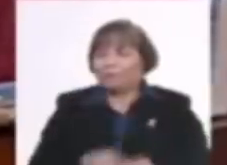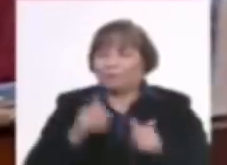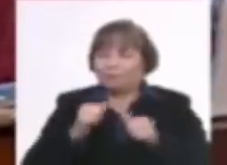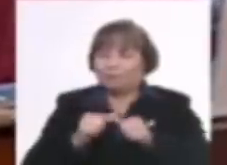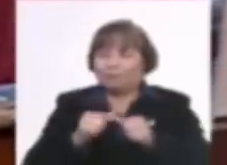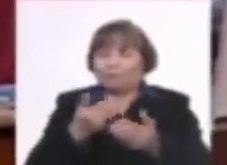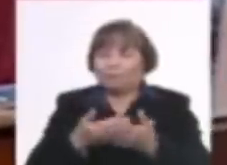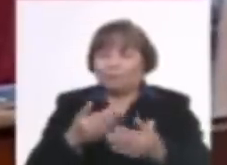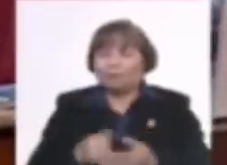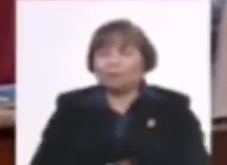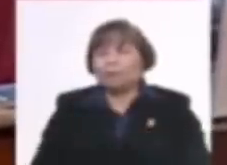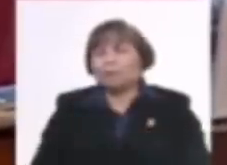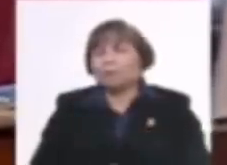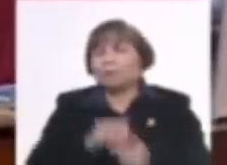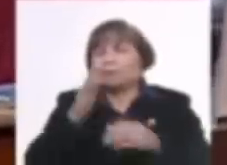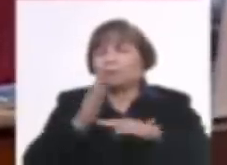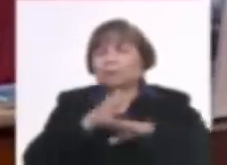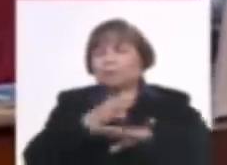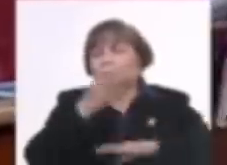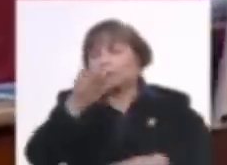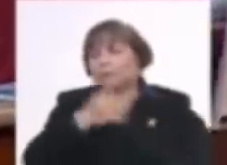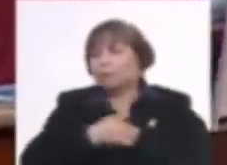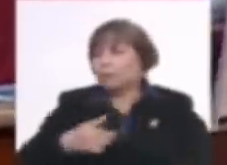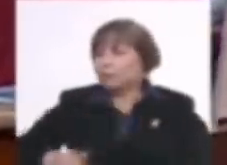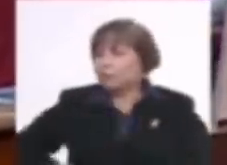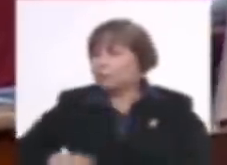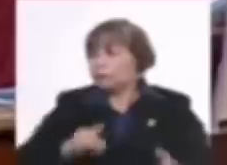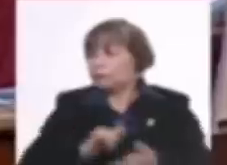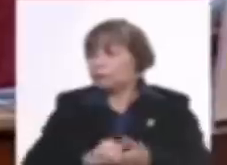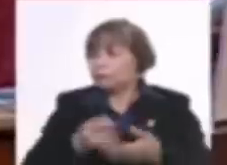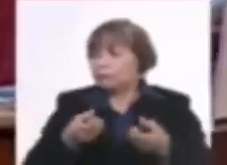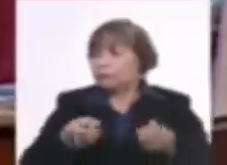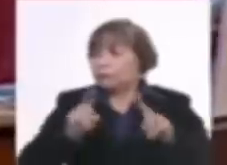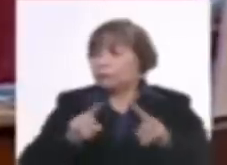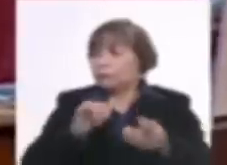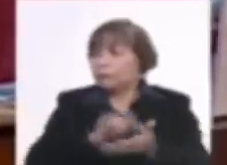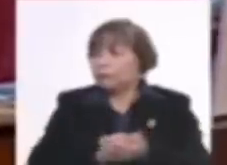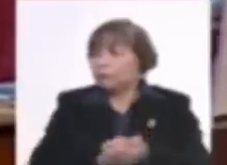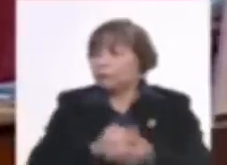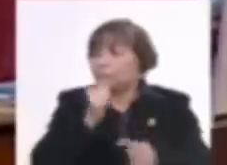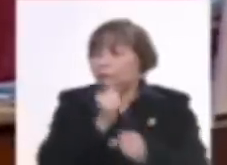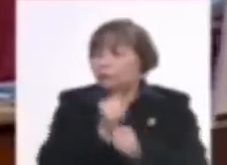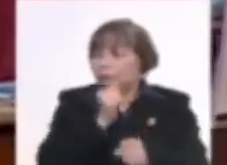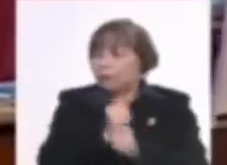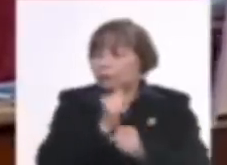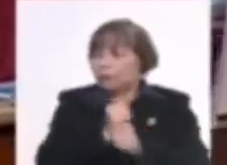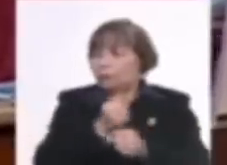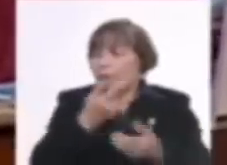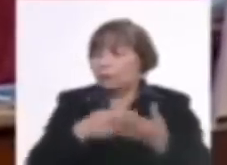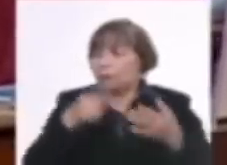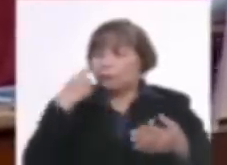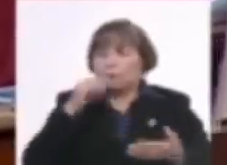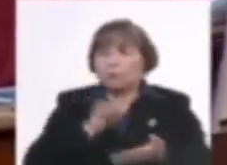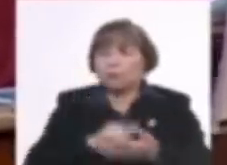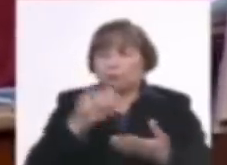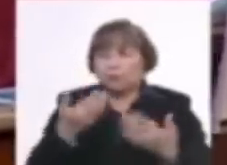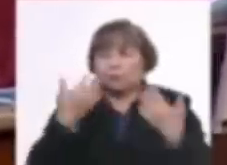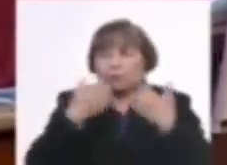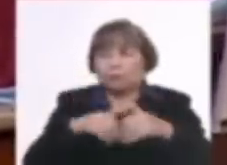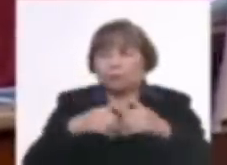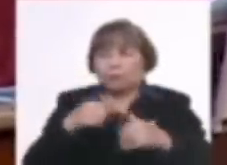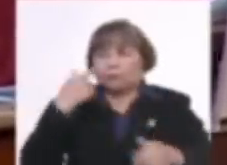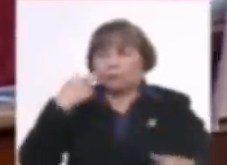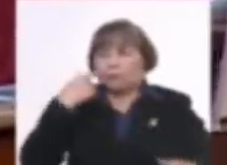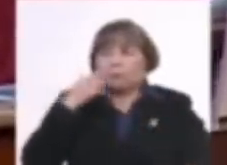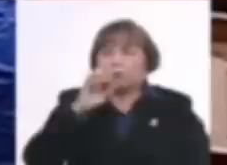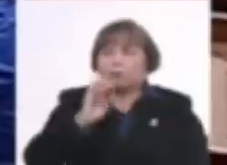¿no? Por su intermedio, presidente, ¿usted desde cuándo trabajó para la empresa del